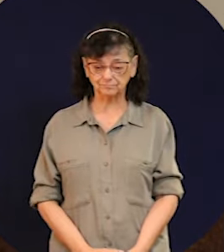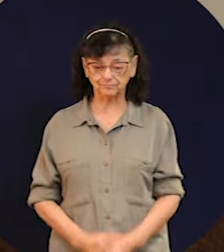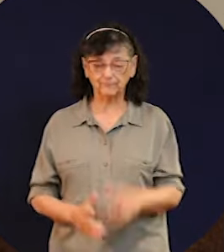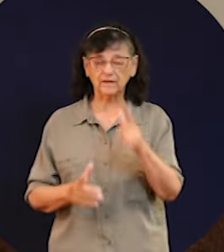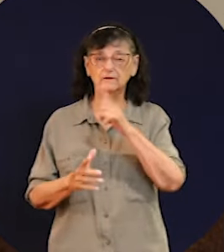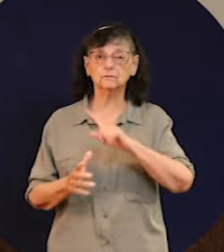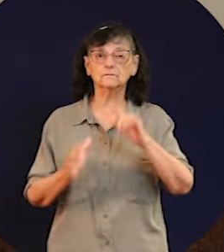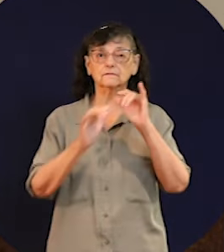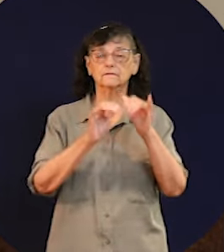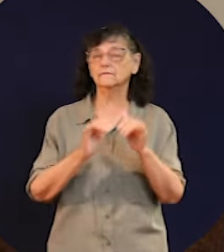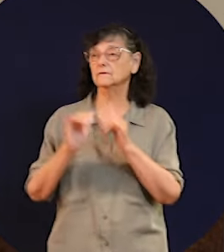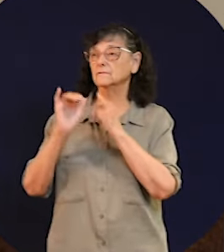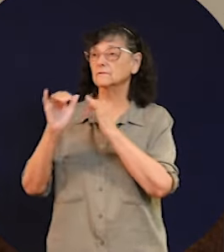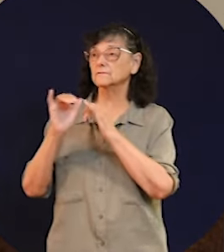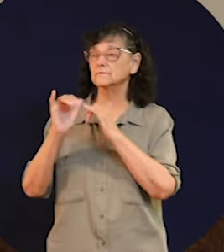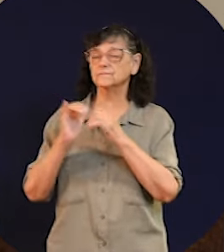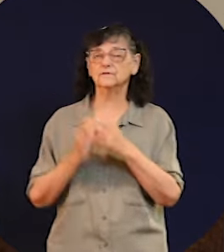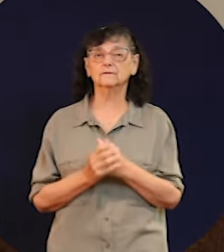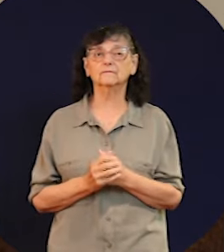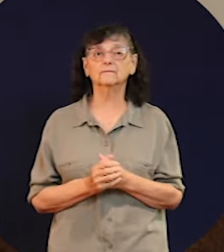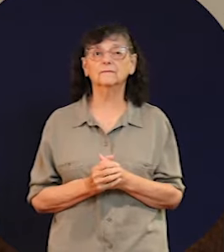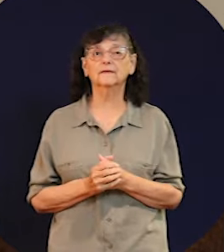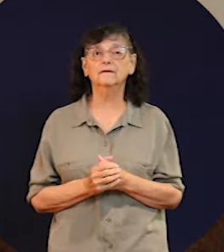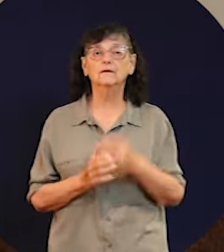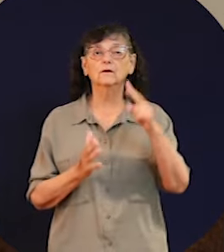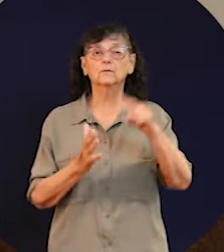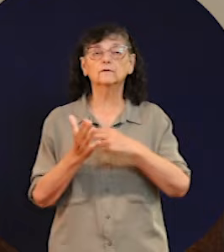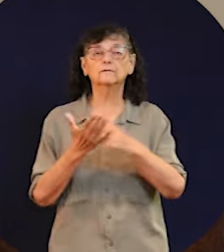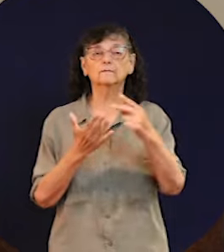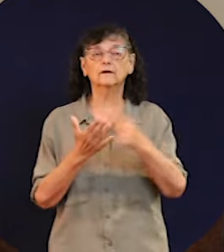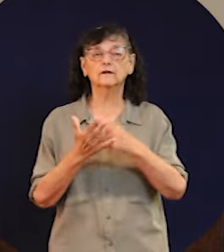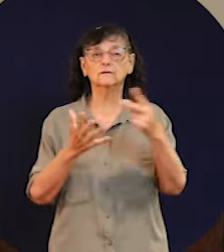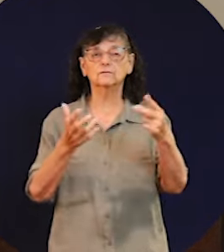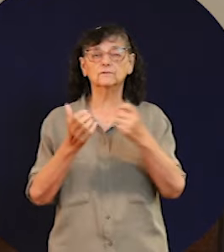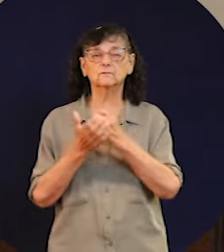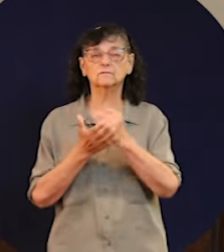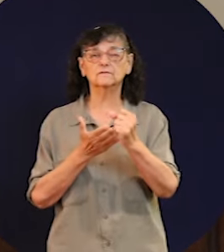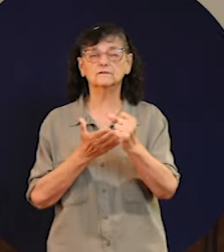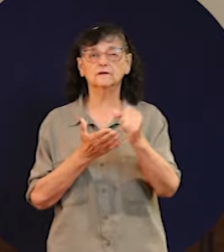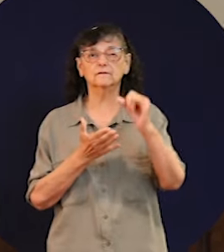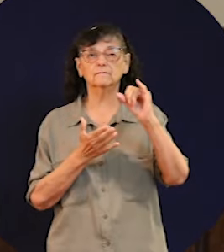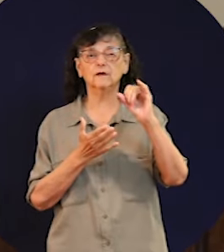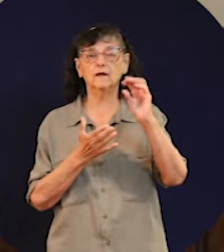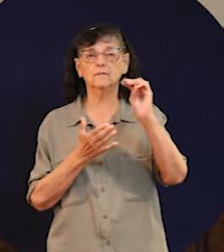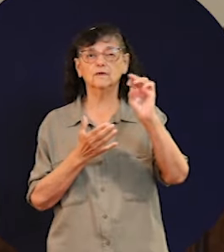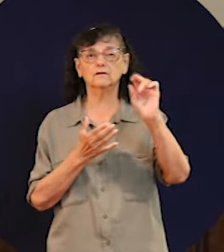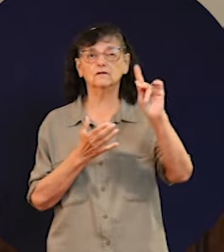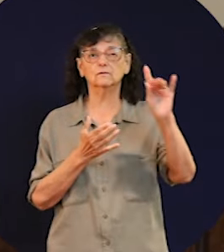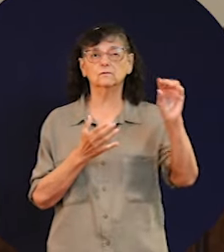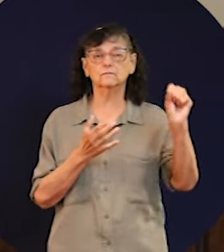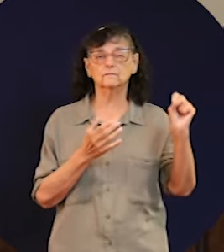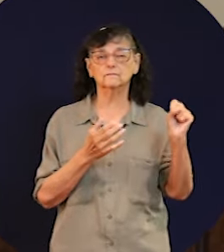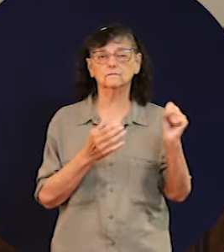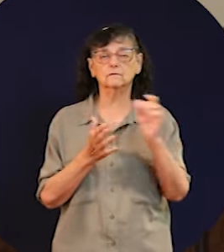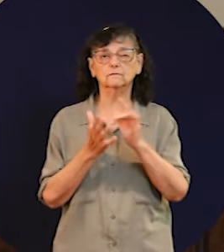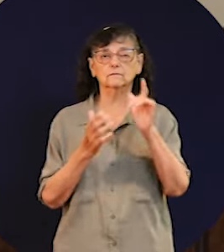El Señor esté con ustedes. Lectura del Santo Evangelio según San Marcos.